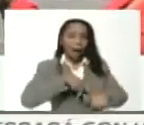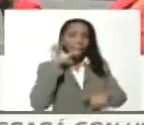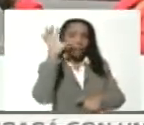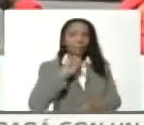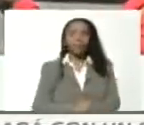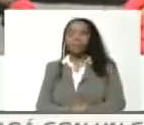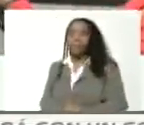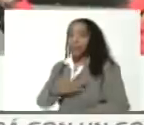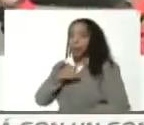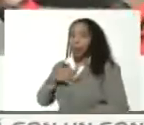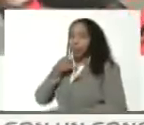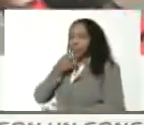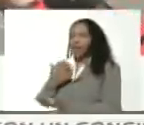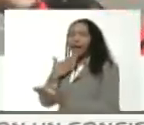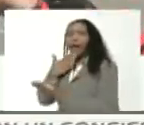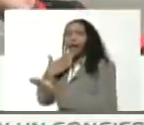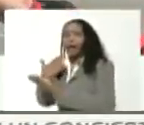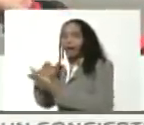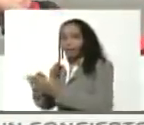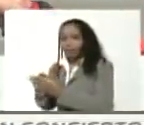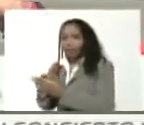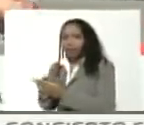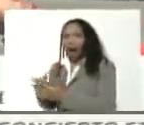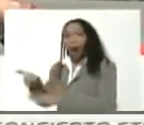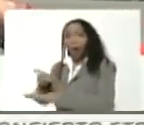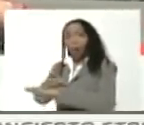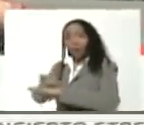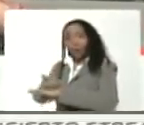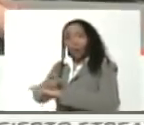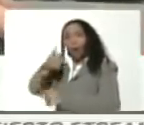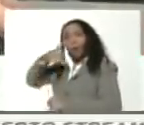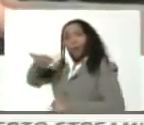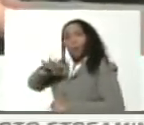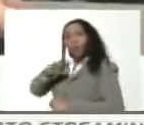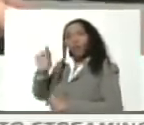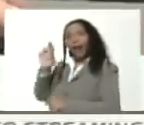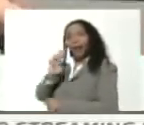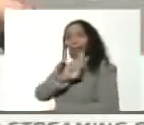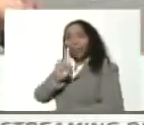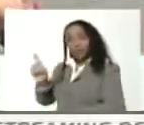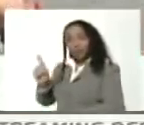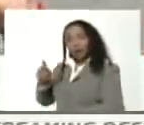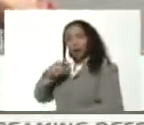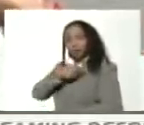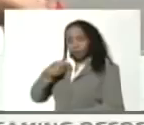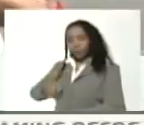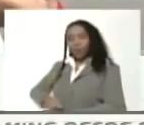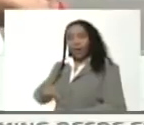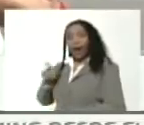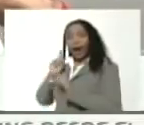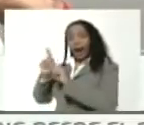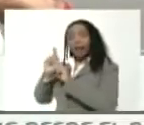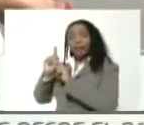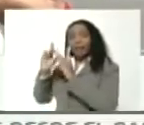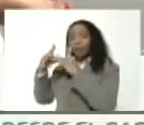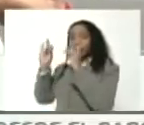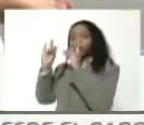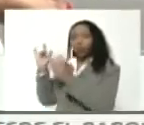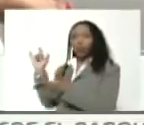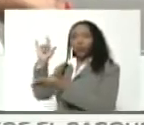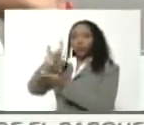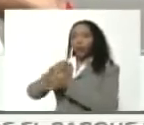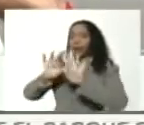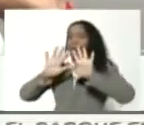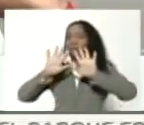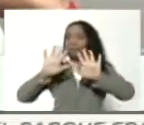primer lugar queremos dar las gracias al gobierno y al pueblo de la República Popular China por este puente aéreo, el 10º vuelo que